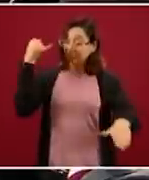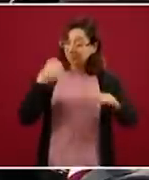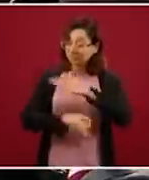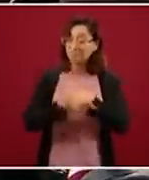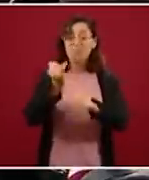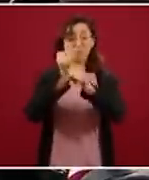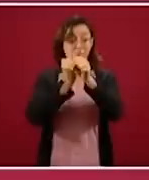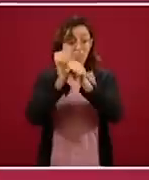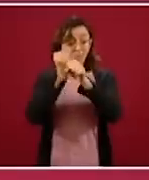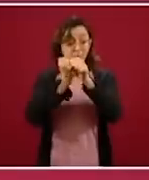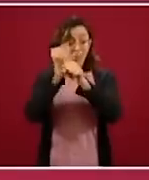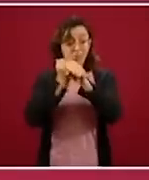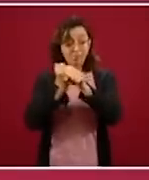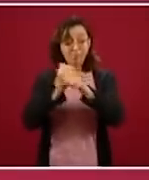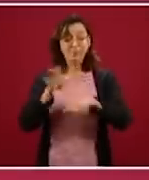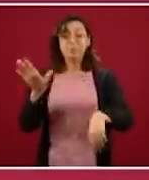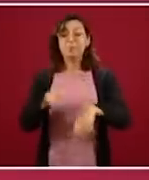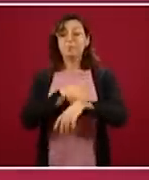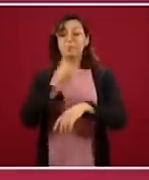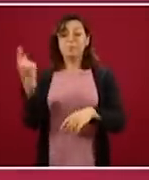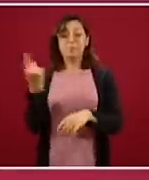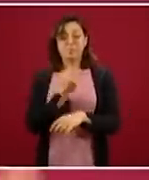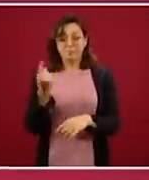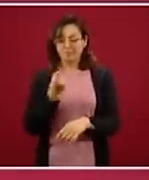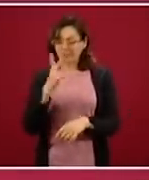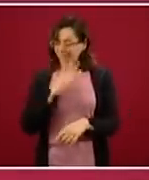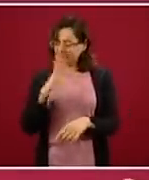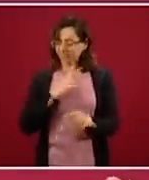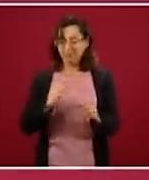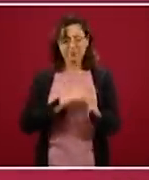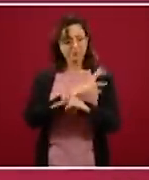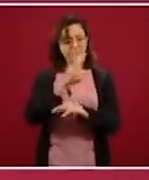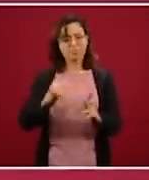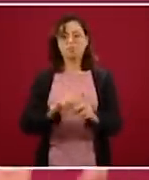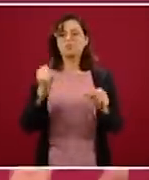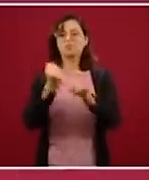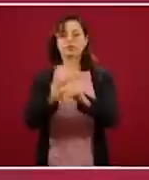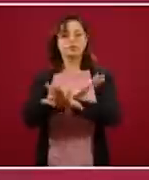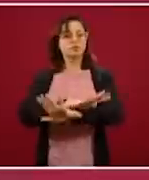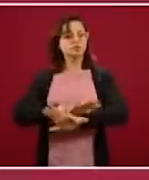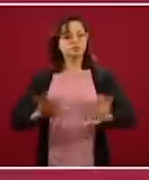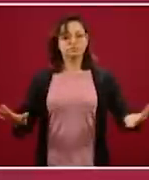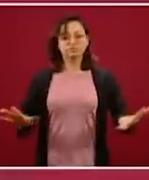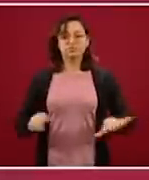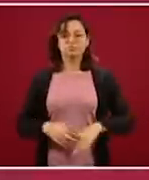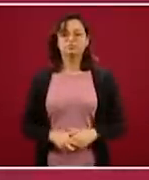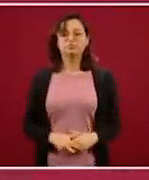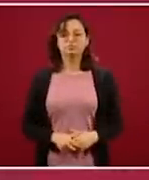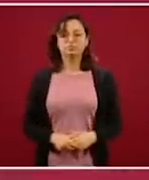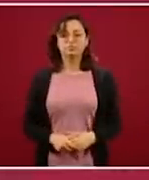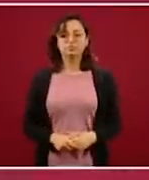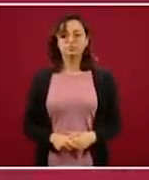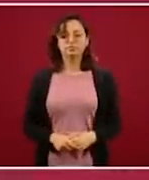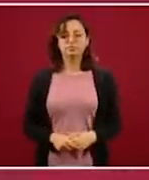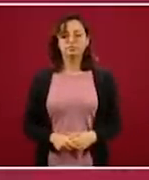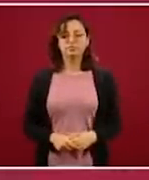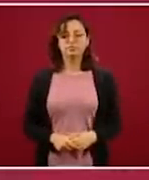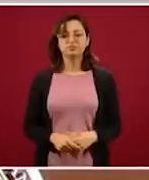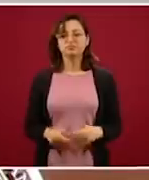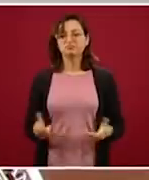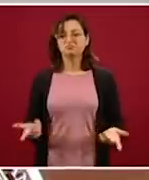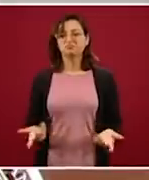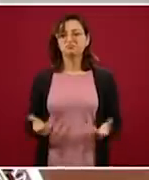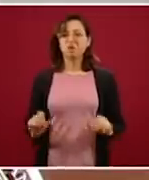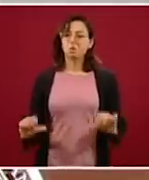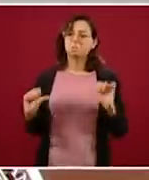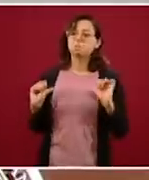porque se tiene toda la información y no va a haber